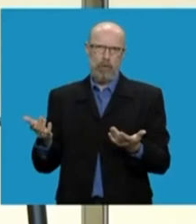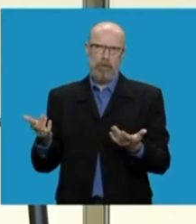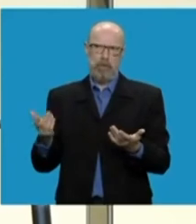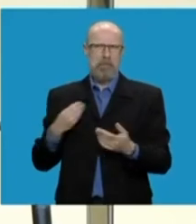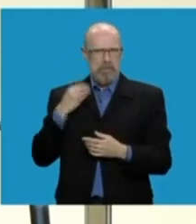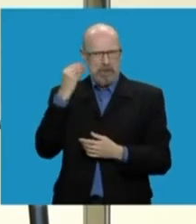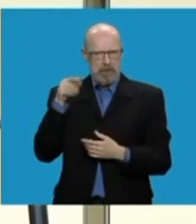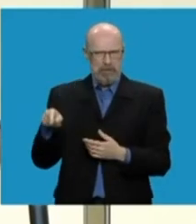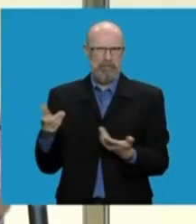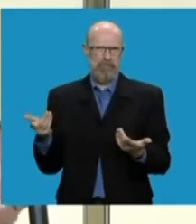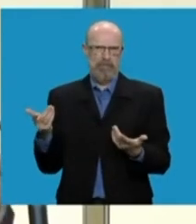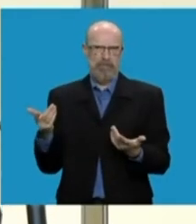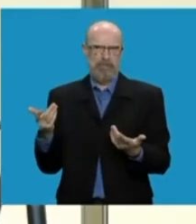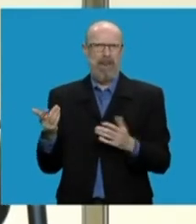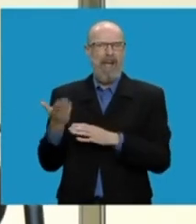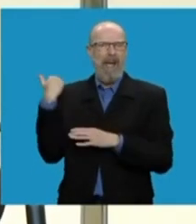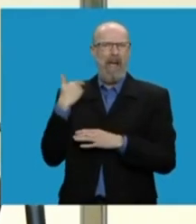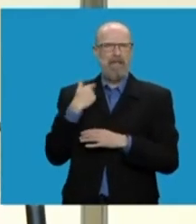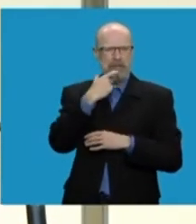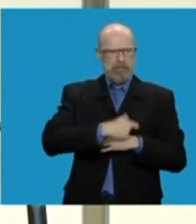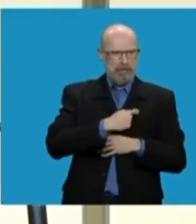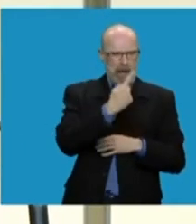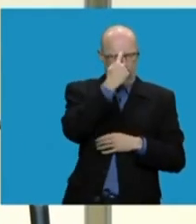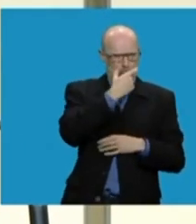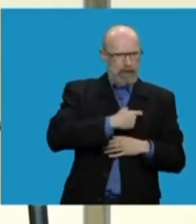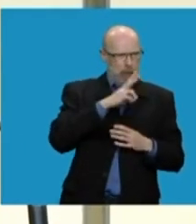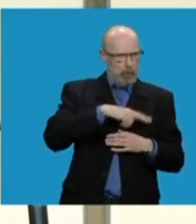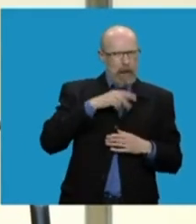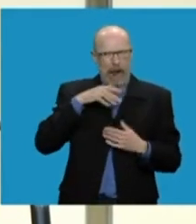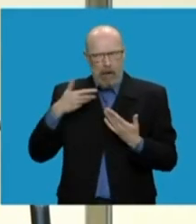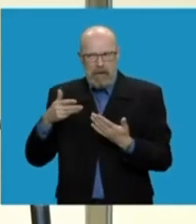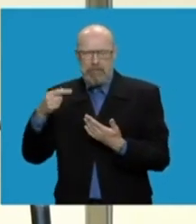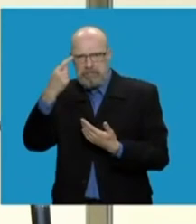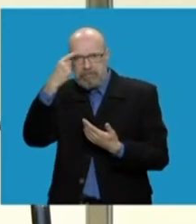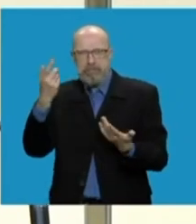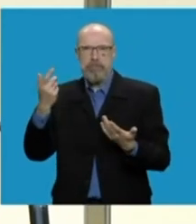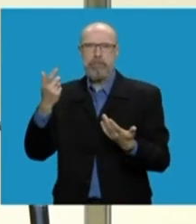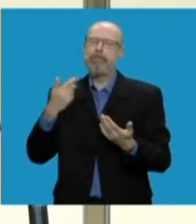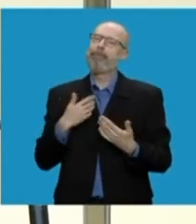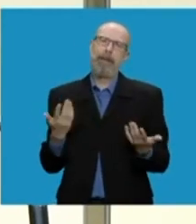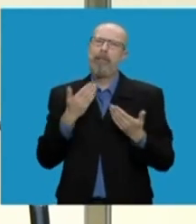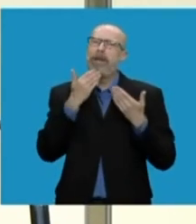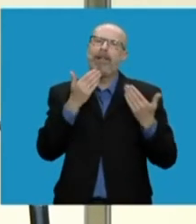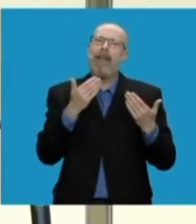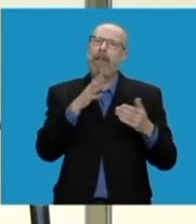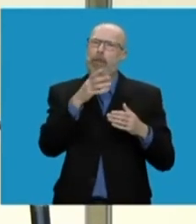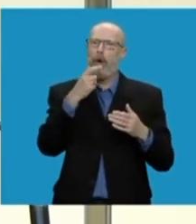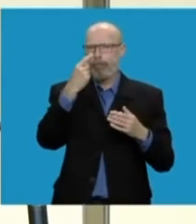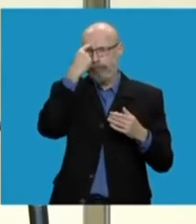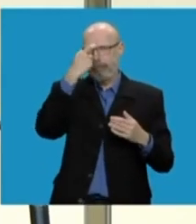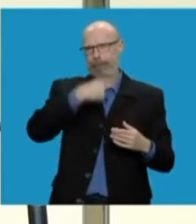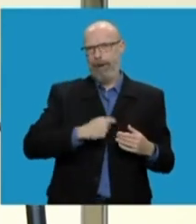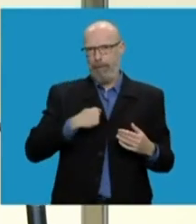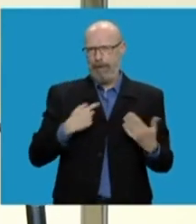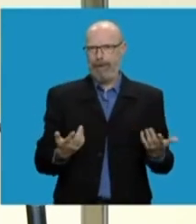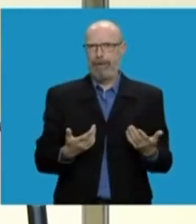decía, si no se han acordado antes, ¿cómo se van a acordar ahora? Pero bueno, muchas gracias por haberos acordado todos vosotros, porque además